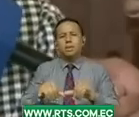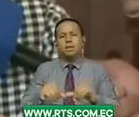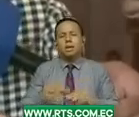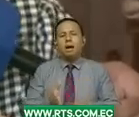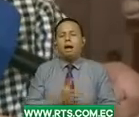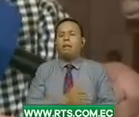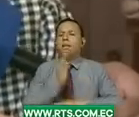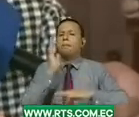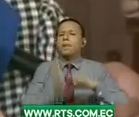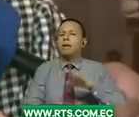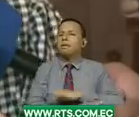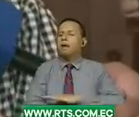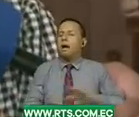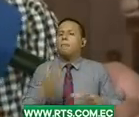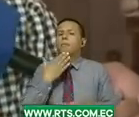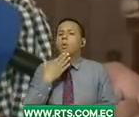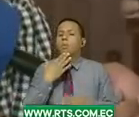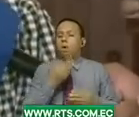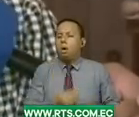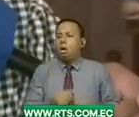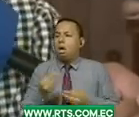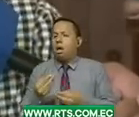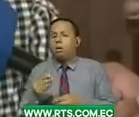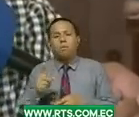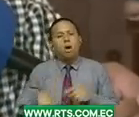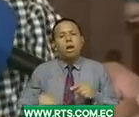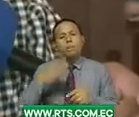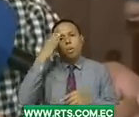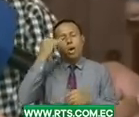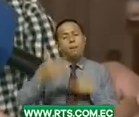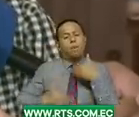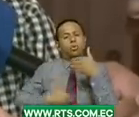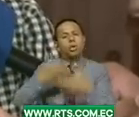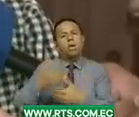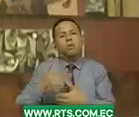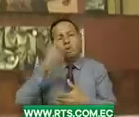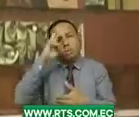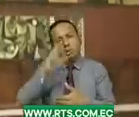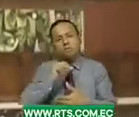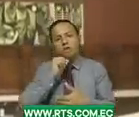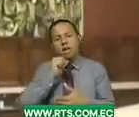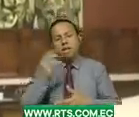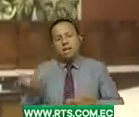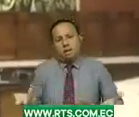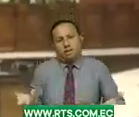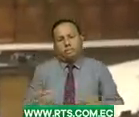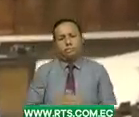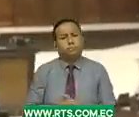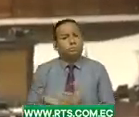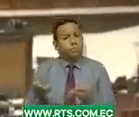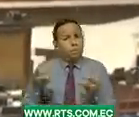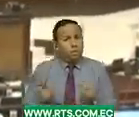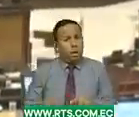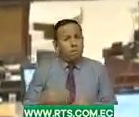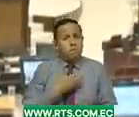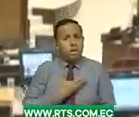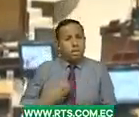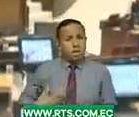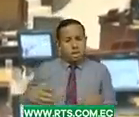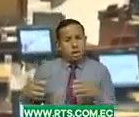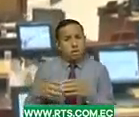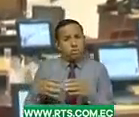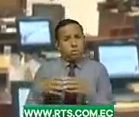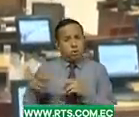Ya no podría enviar una porque estarían alterando el procedimiento, alterando incluso el contenido de la misma. A esto se suma que el presidente de la Comisión de